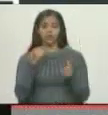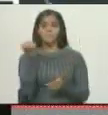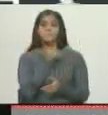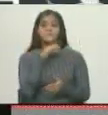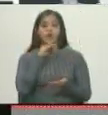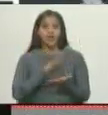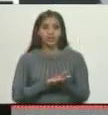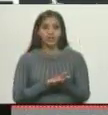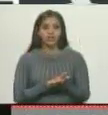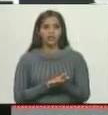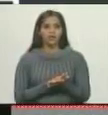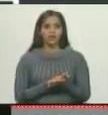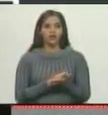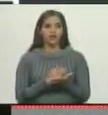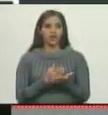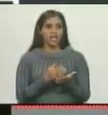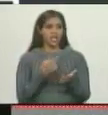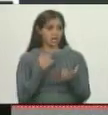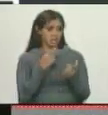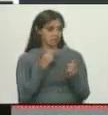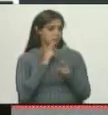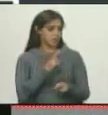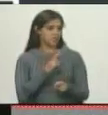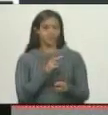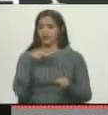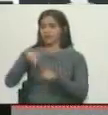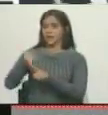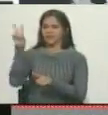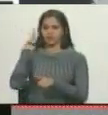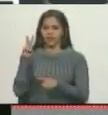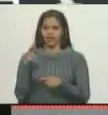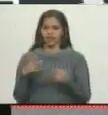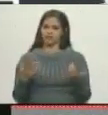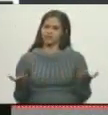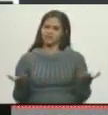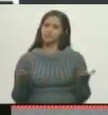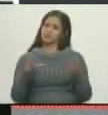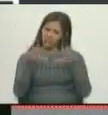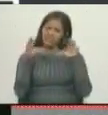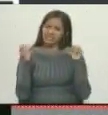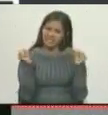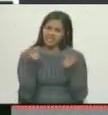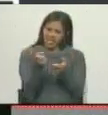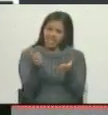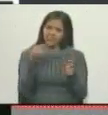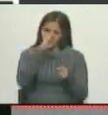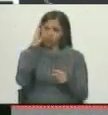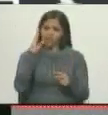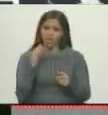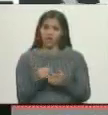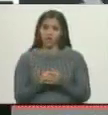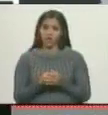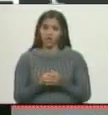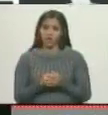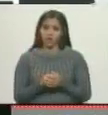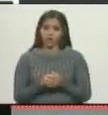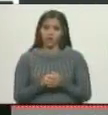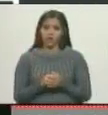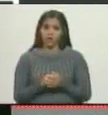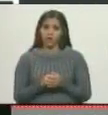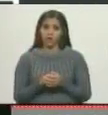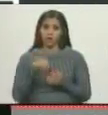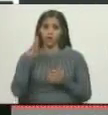fue agredir a Venezuela. ¿Ah? ¿Qué piensas tú de esto? John Bolton es el asesor